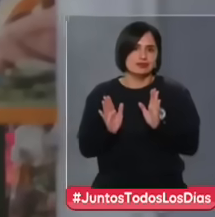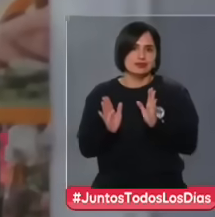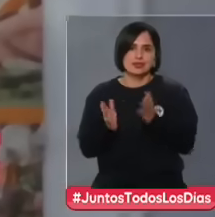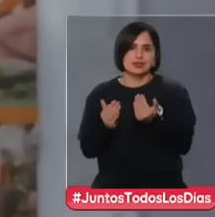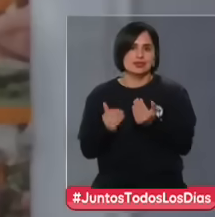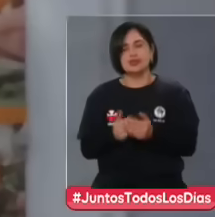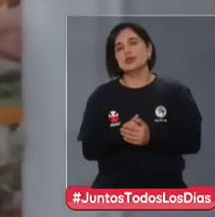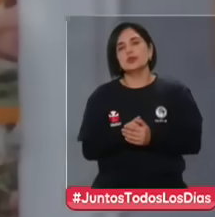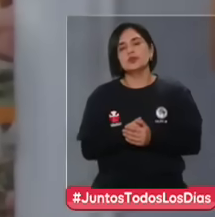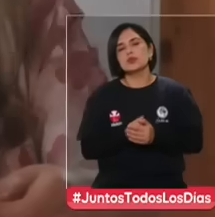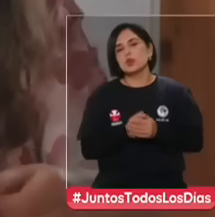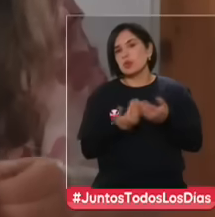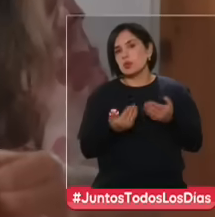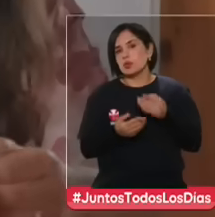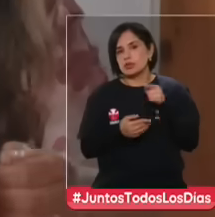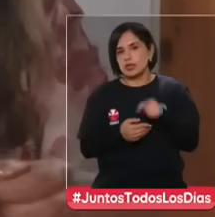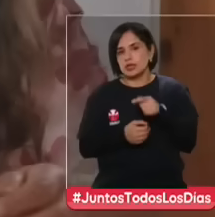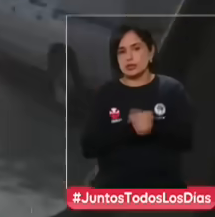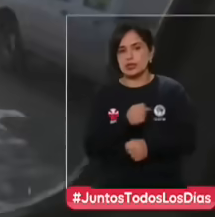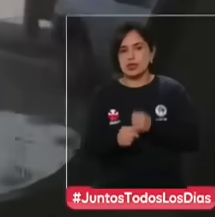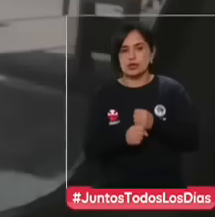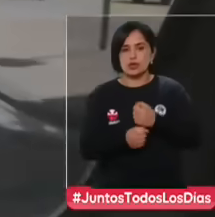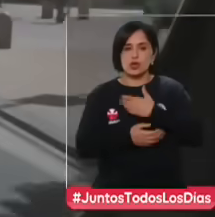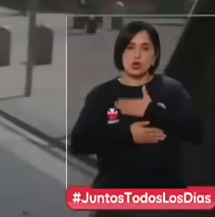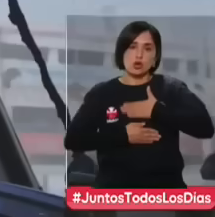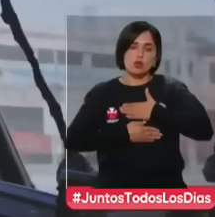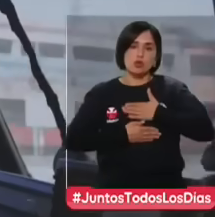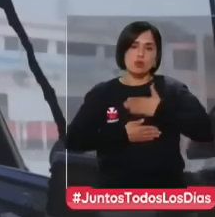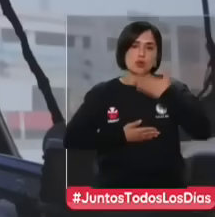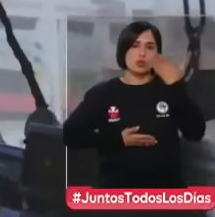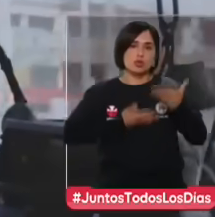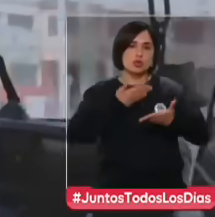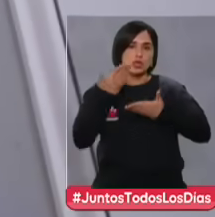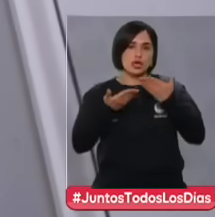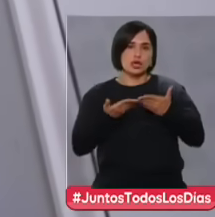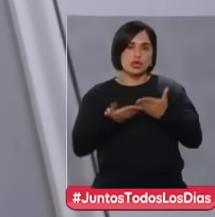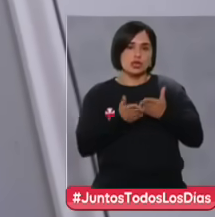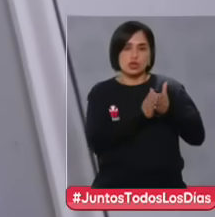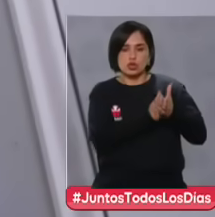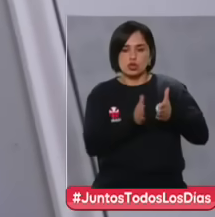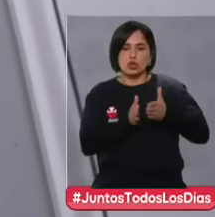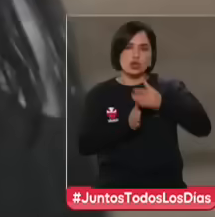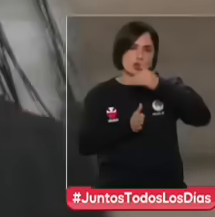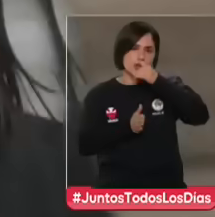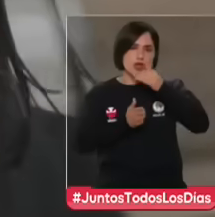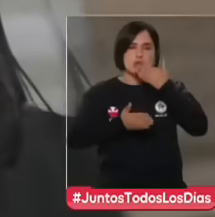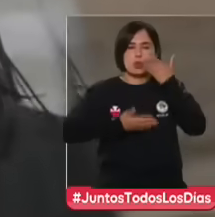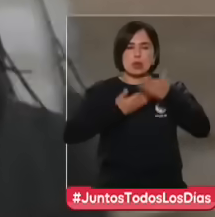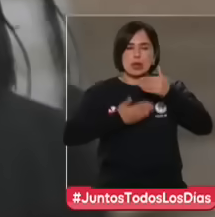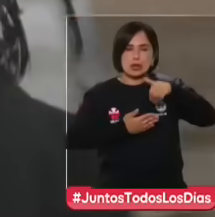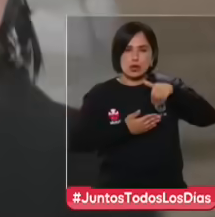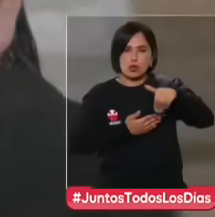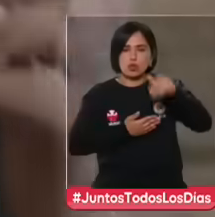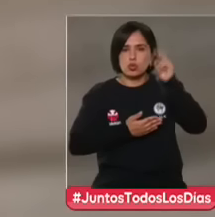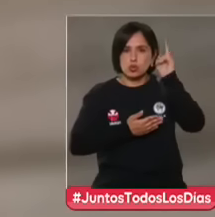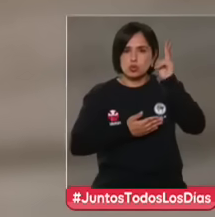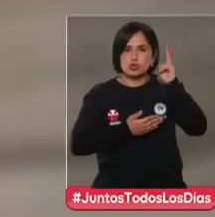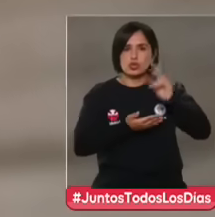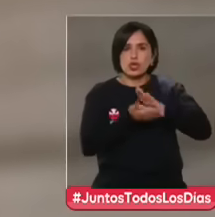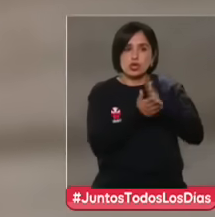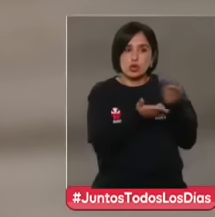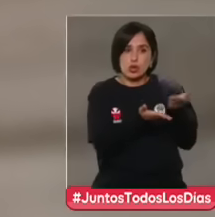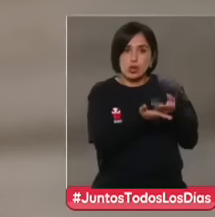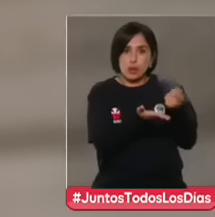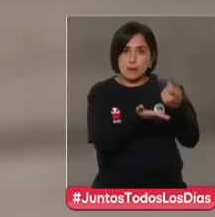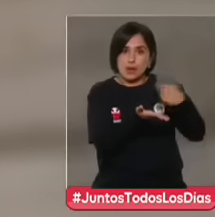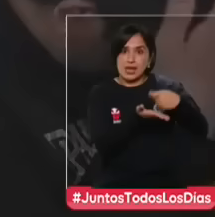Por eso, este año, como me gusta cantar, voy a dedicarme todo este tiempo a cantar en las micros. Y todo va a ser exclusivamente